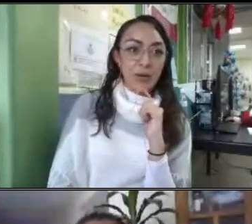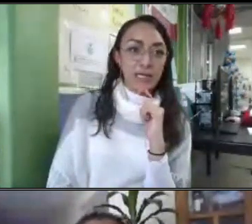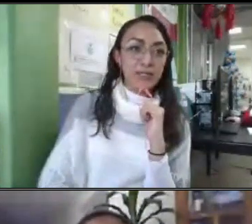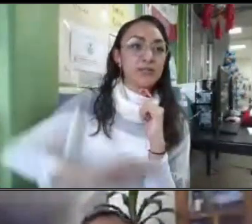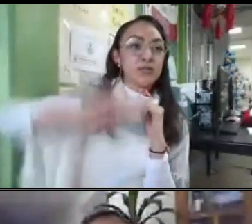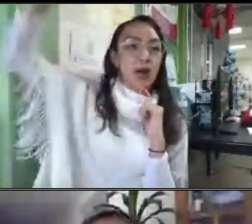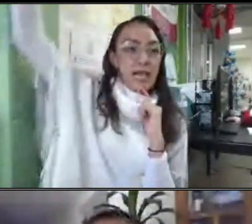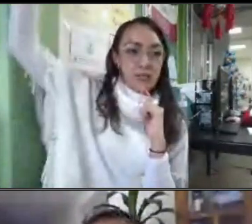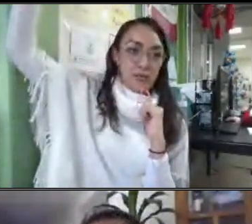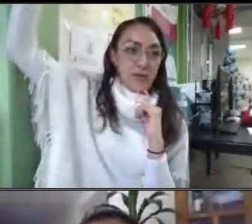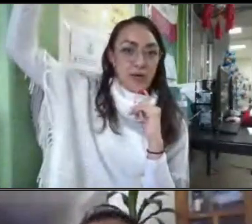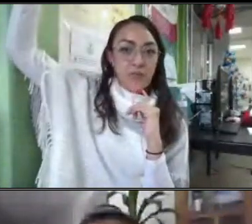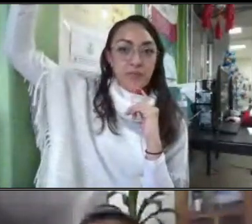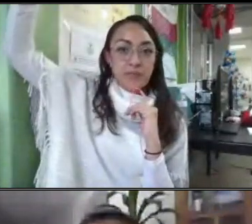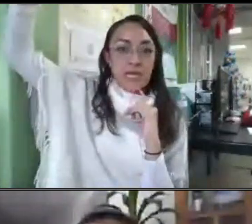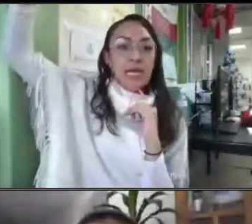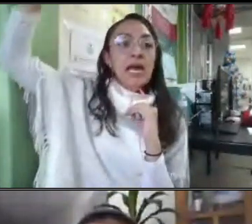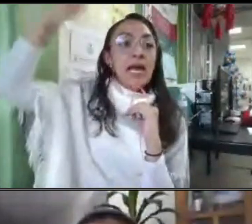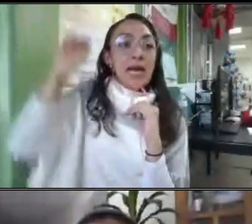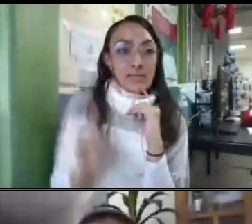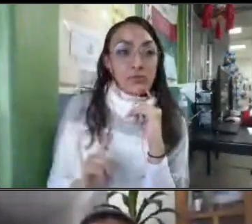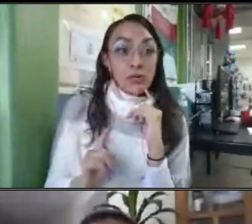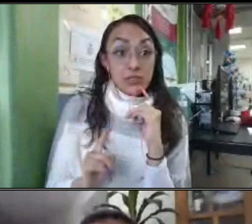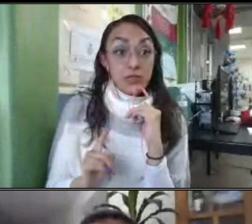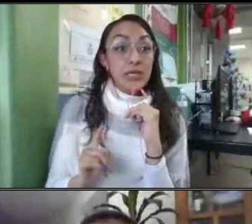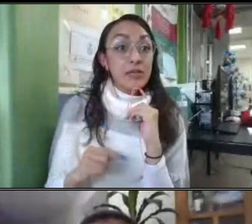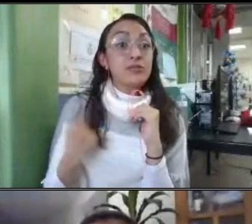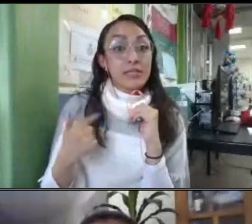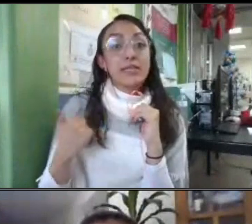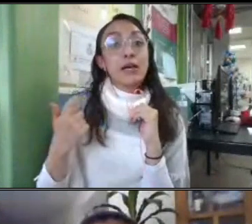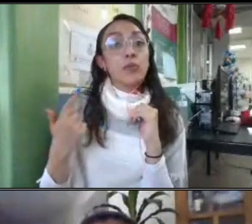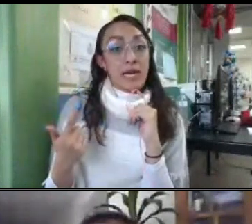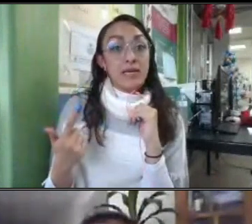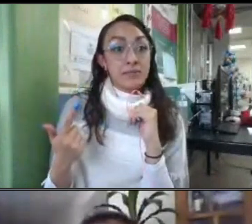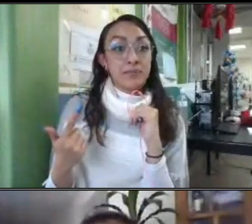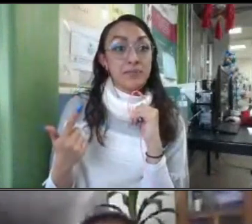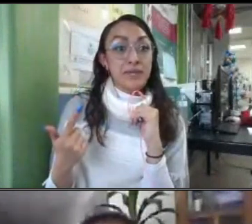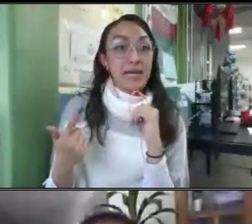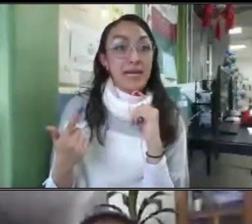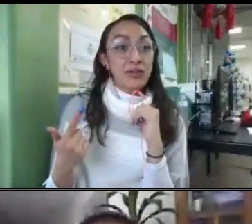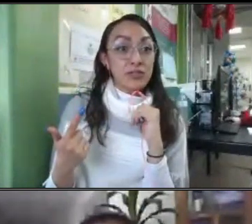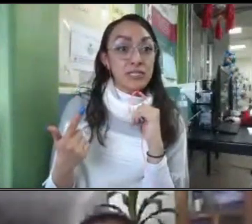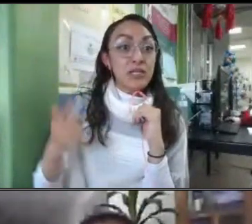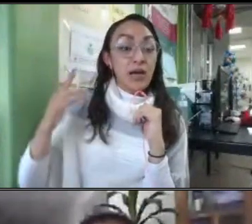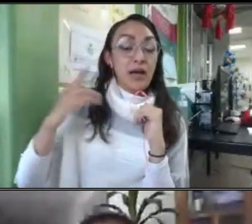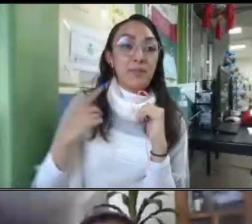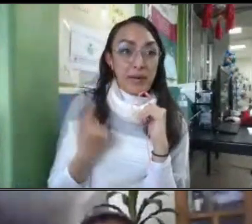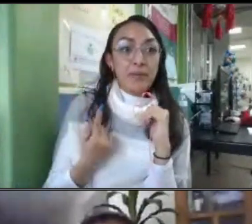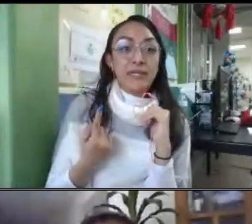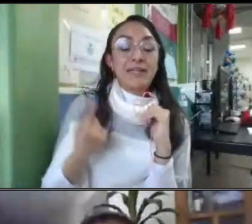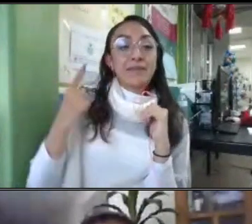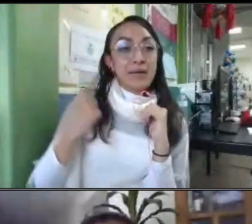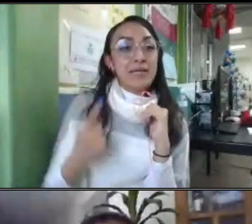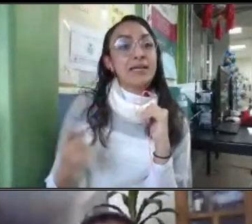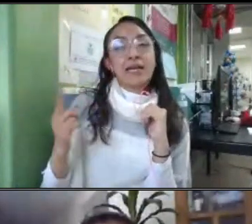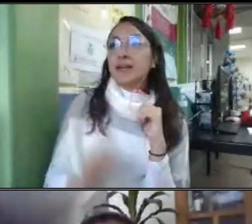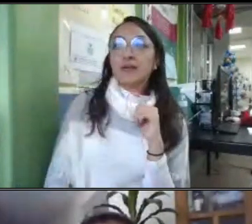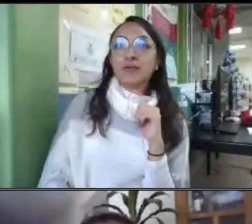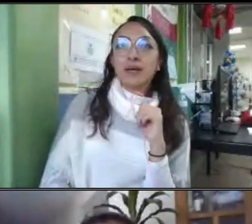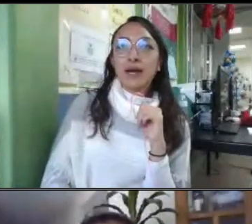así, igualito, solo alzo mi mano. Es una cuestión que ellos tienen que copiar. Entonces, para poner